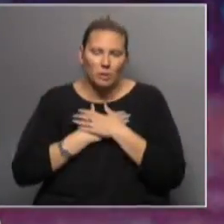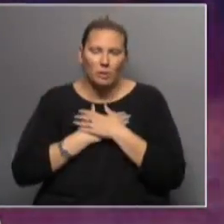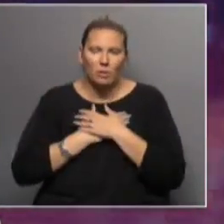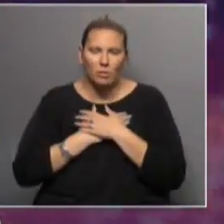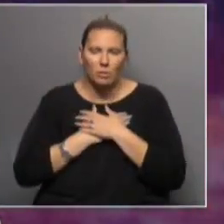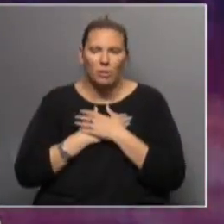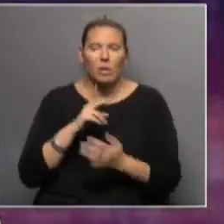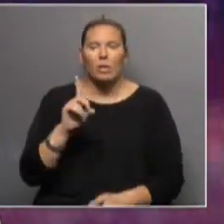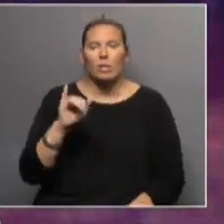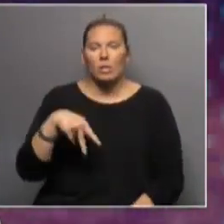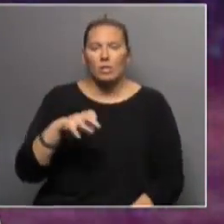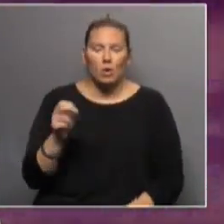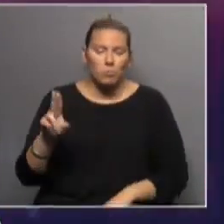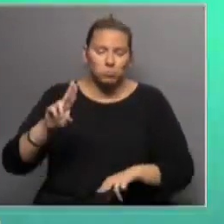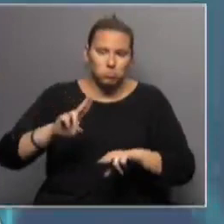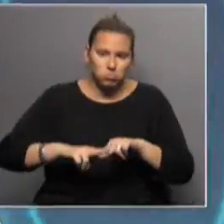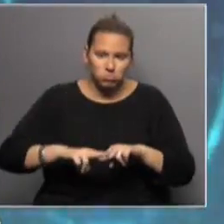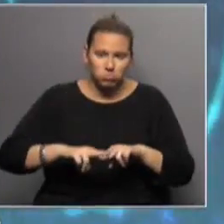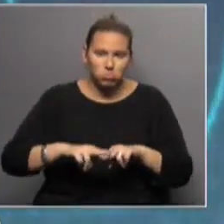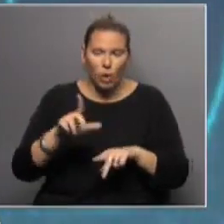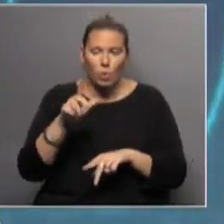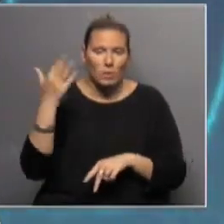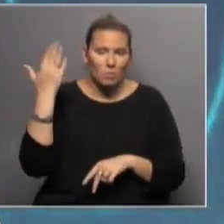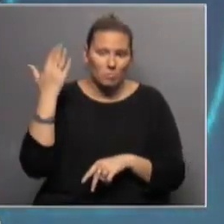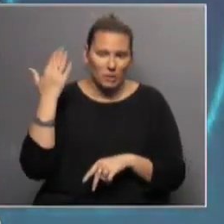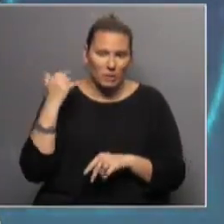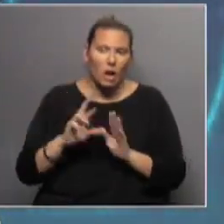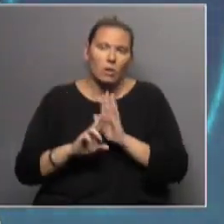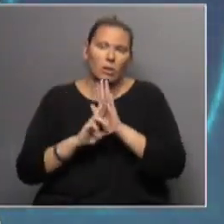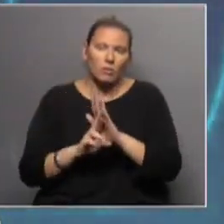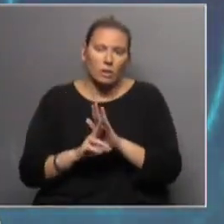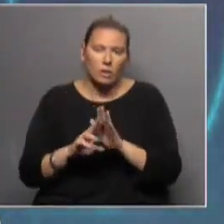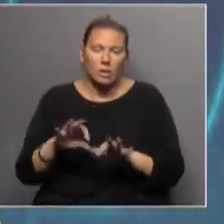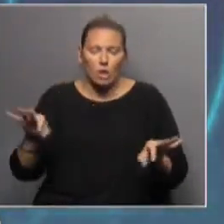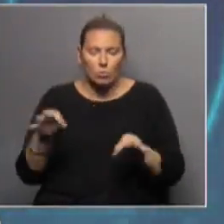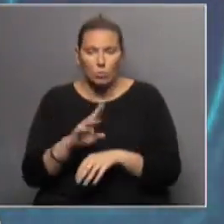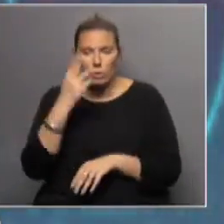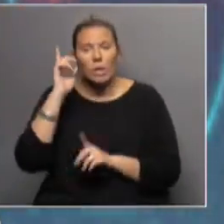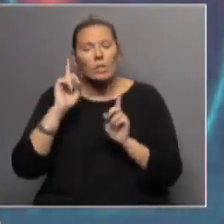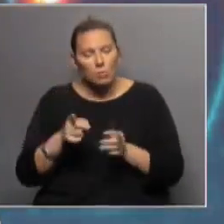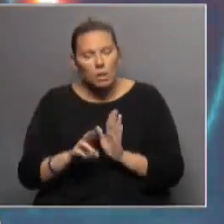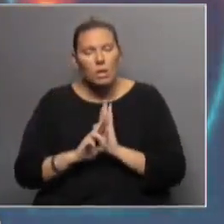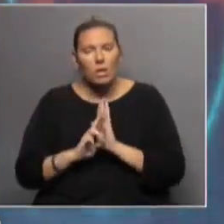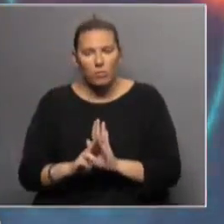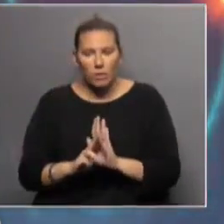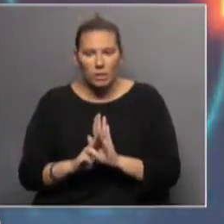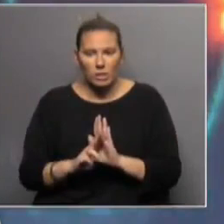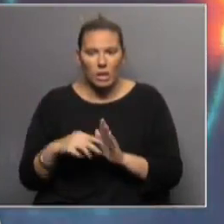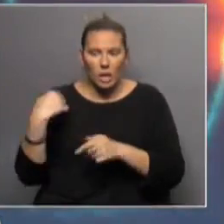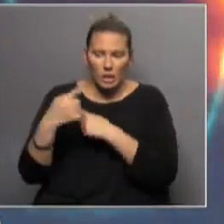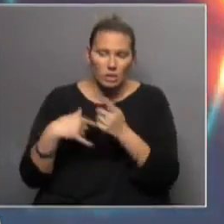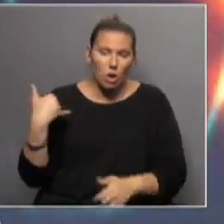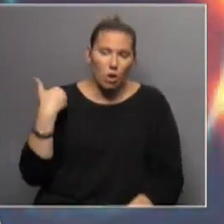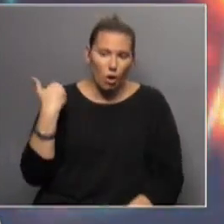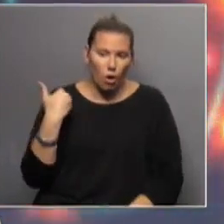Gastón Charlodino, que falleció el lunes pasado, referente de la música uruguaya, pero también un referente para las generaciones